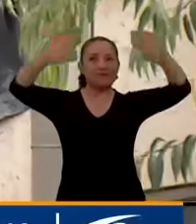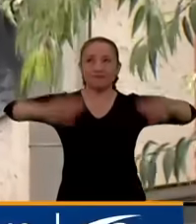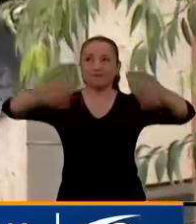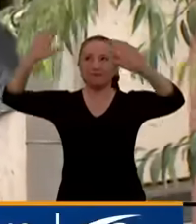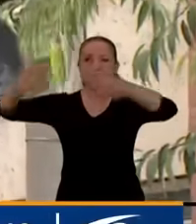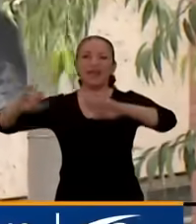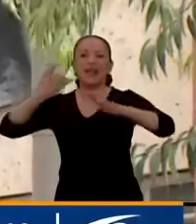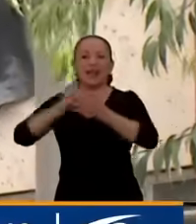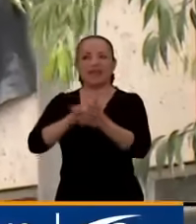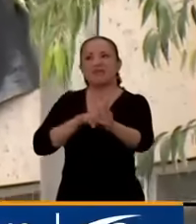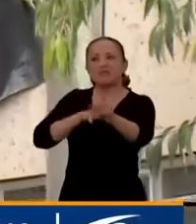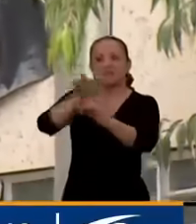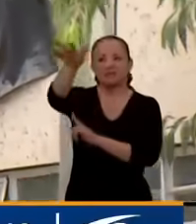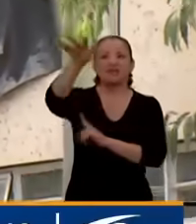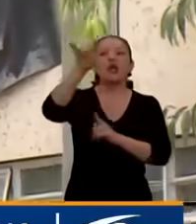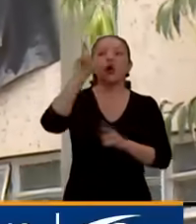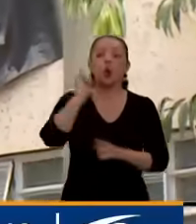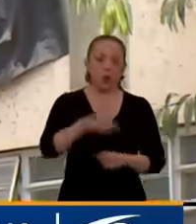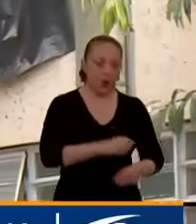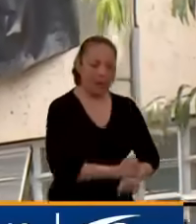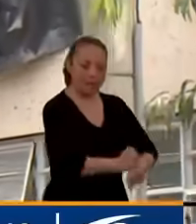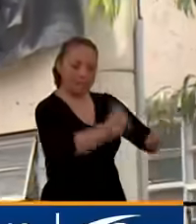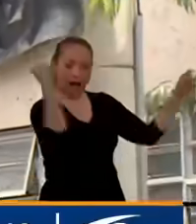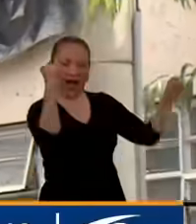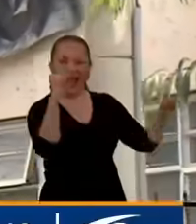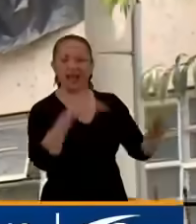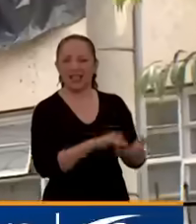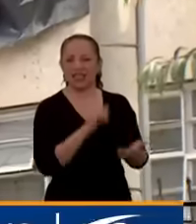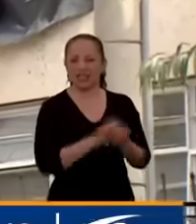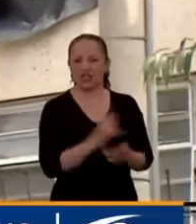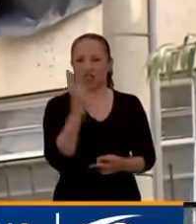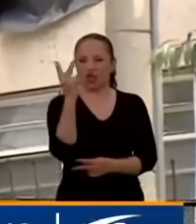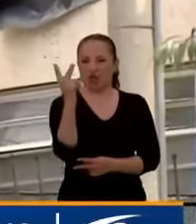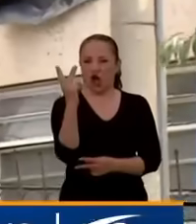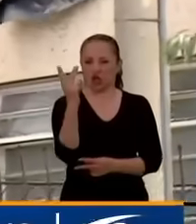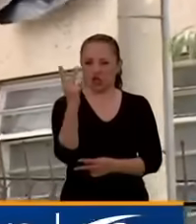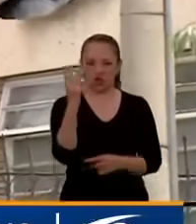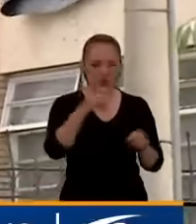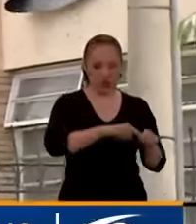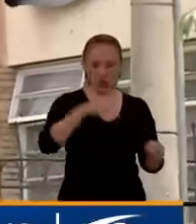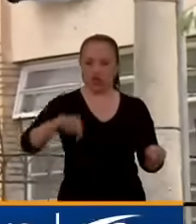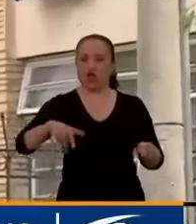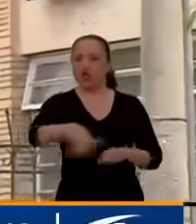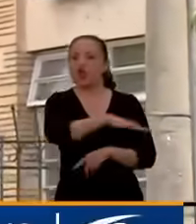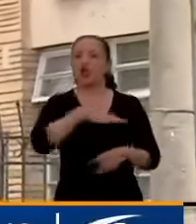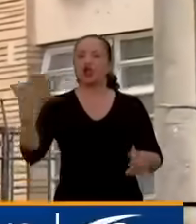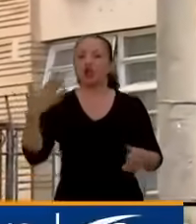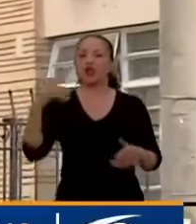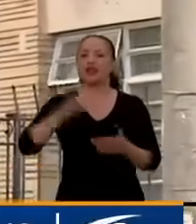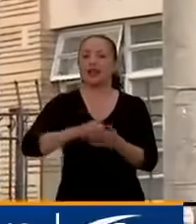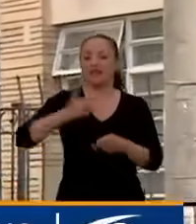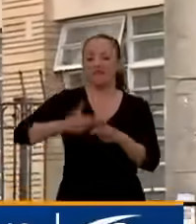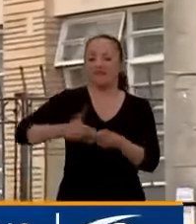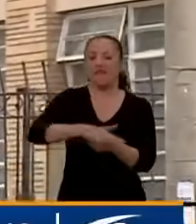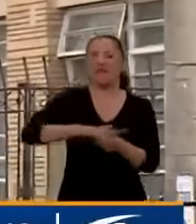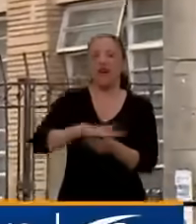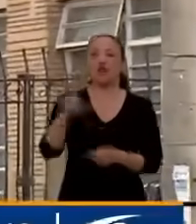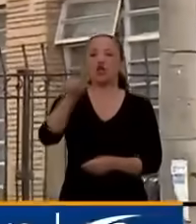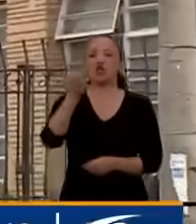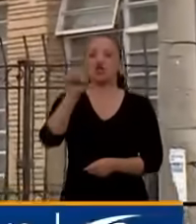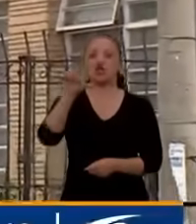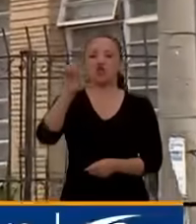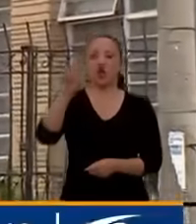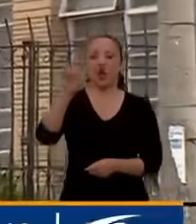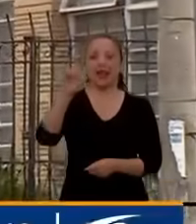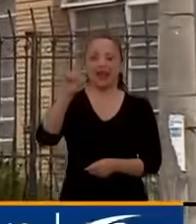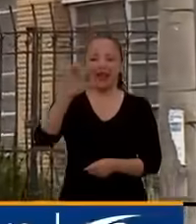de las afectaciones que se produjeron justamente con las dos detonaciones que hay aquí en el barrio La Soledad, en la localidad de Teusaquillo. Hay que decir que toda la zona